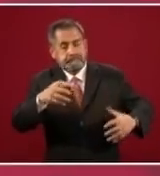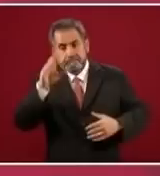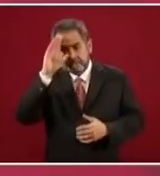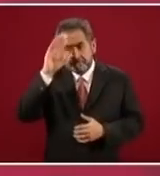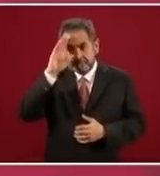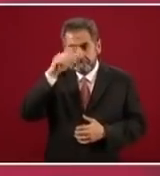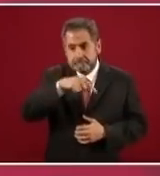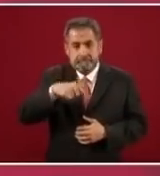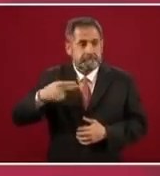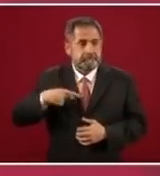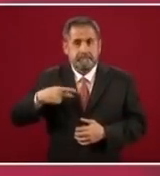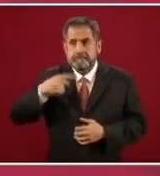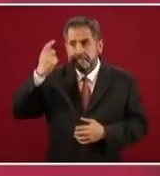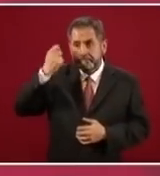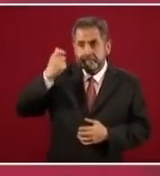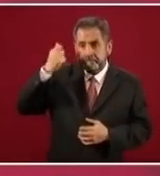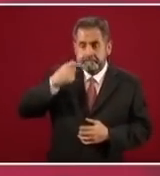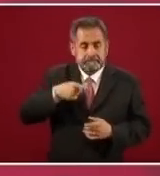en número